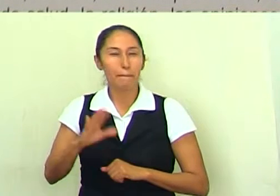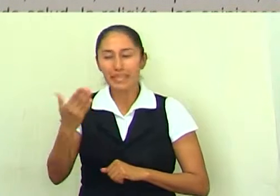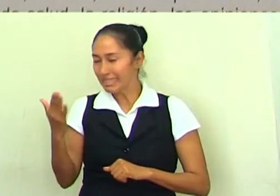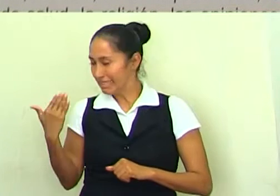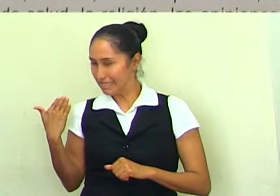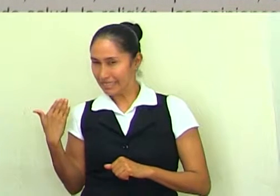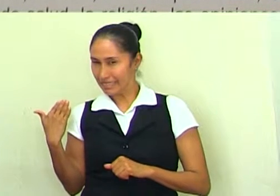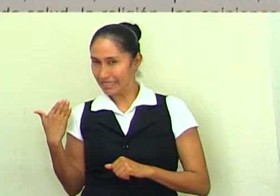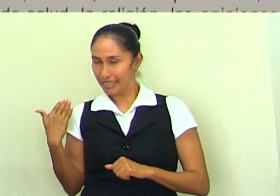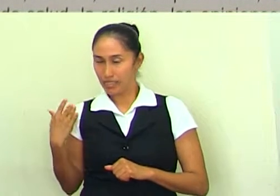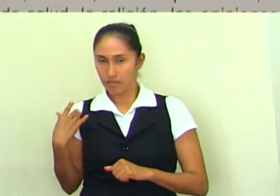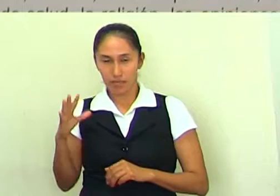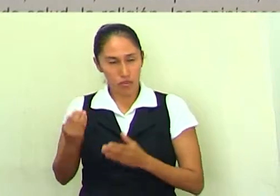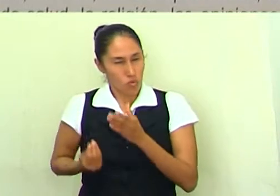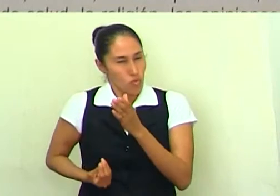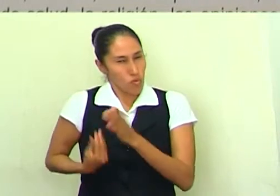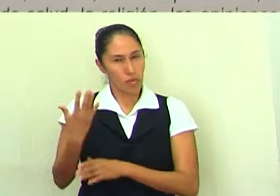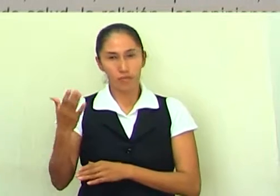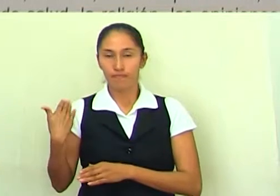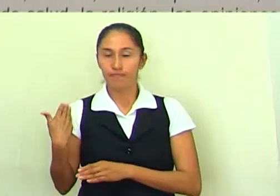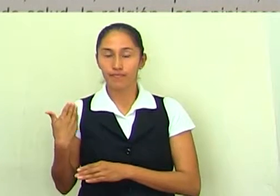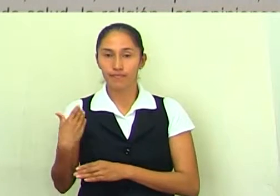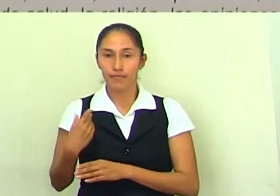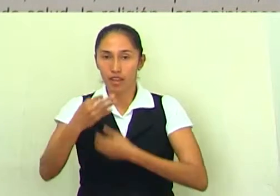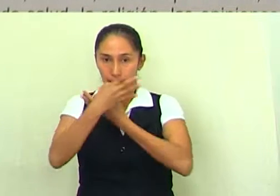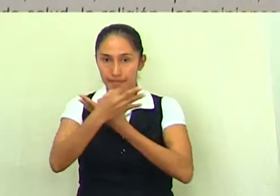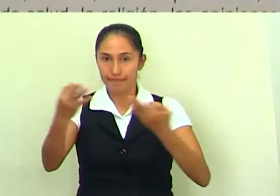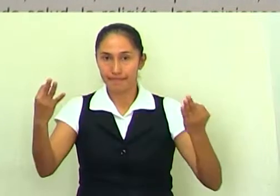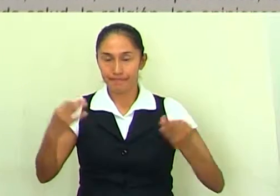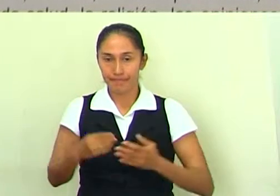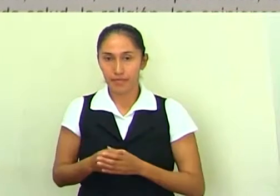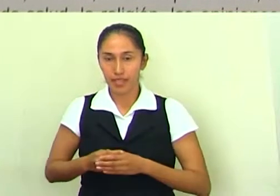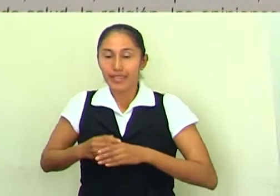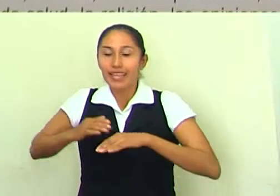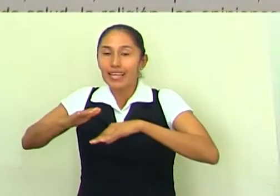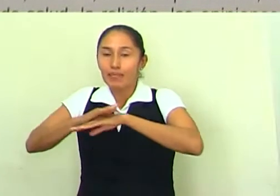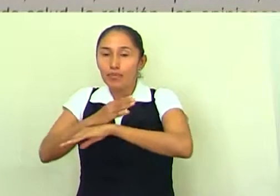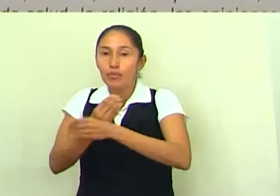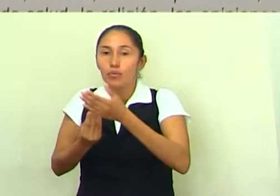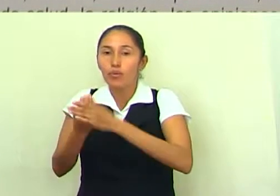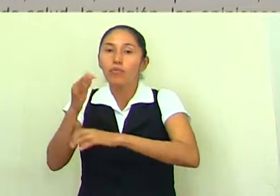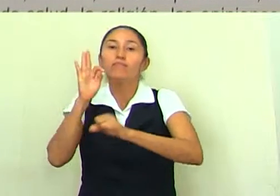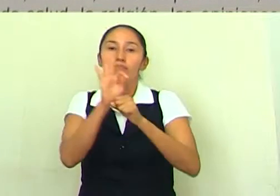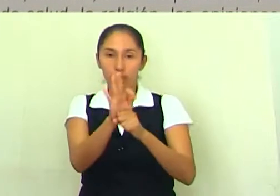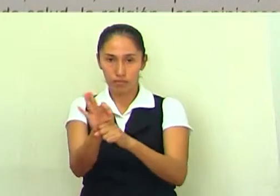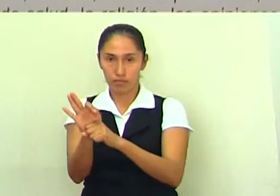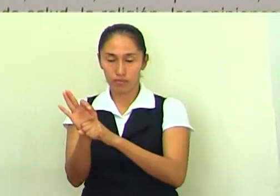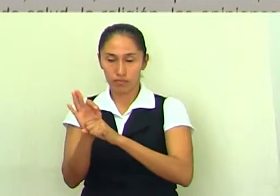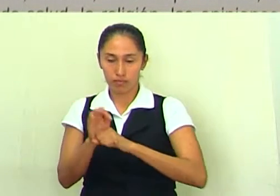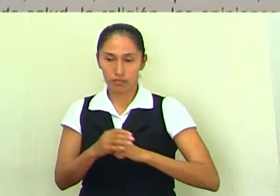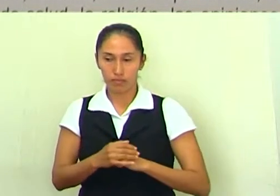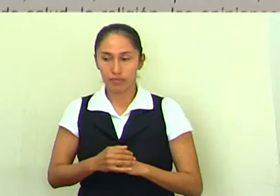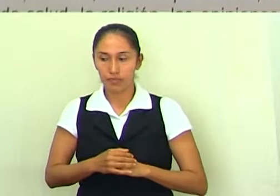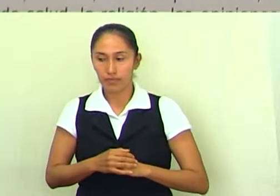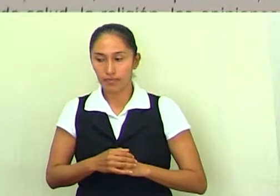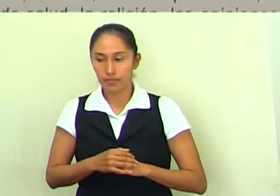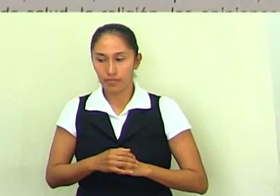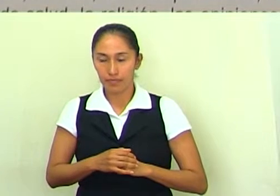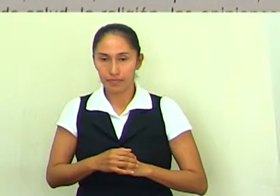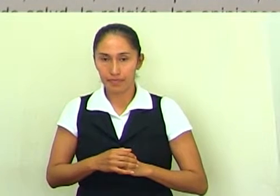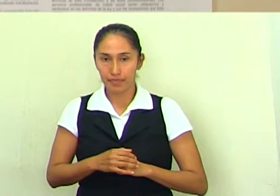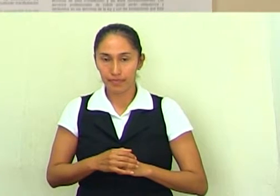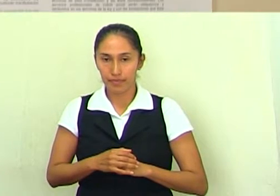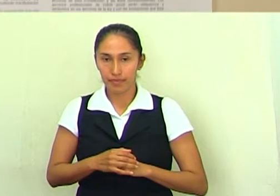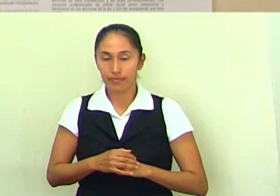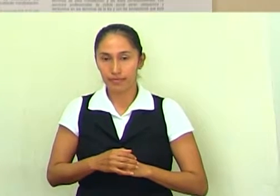lo más nuevo que tenemos de nuestra Constitución. Eso es lo que yo les estoy tratando